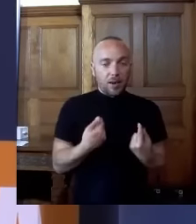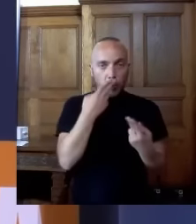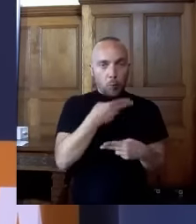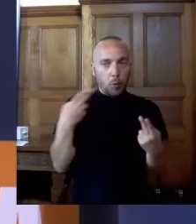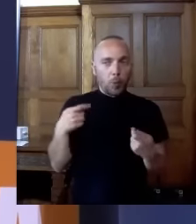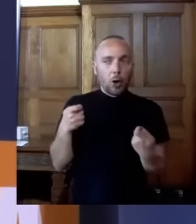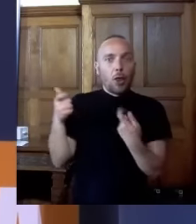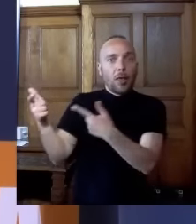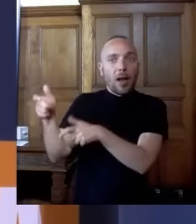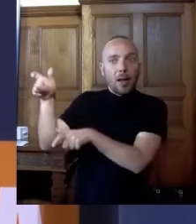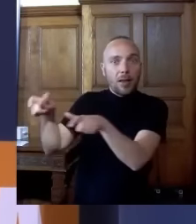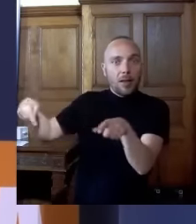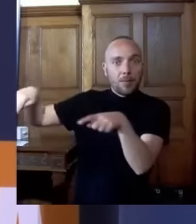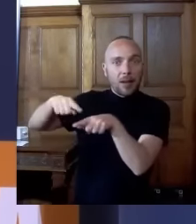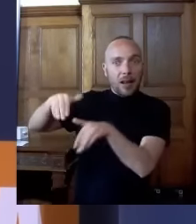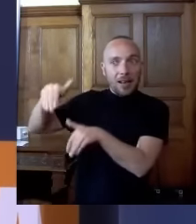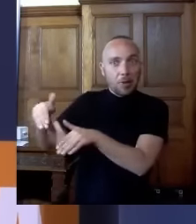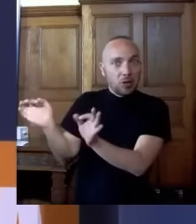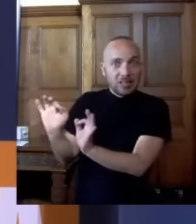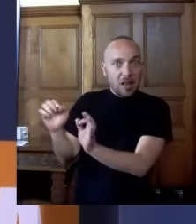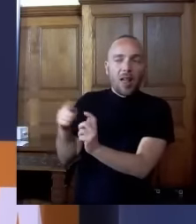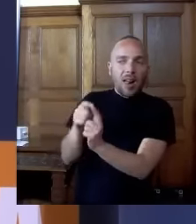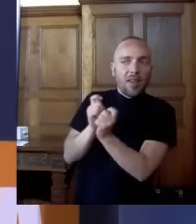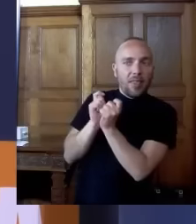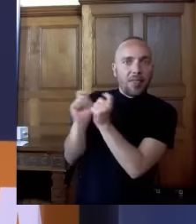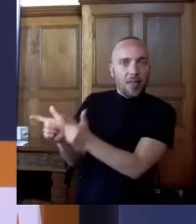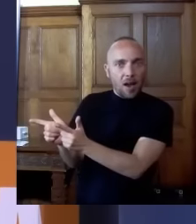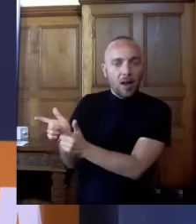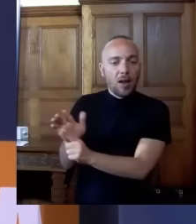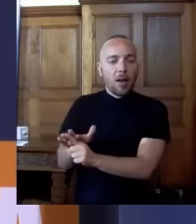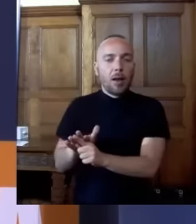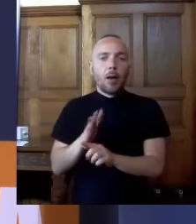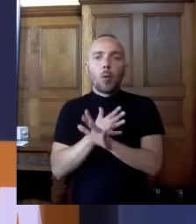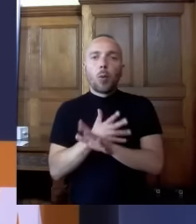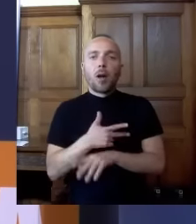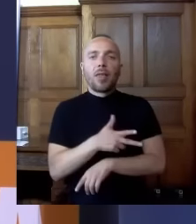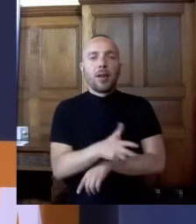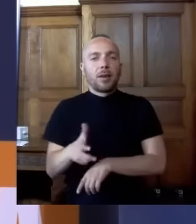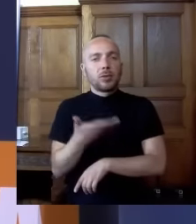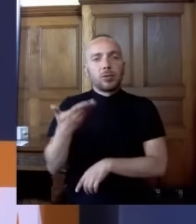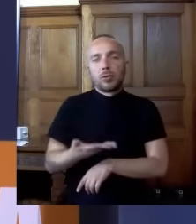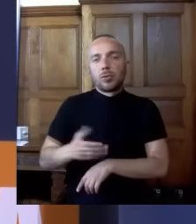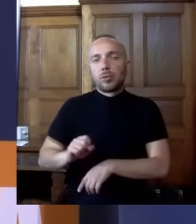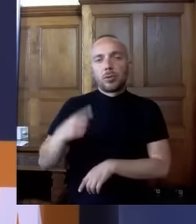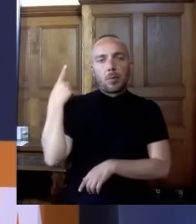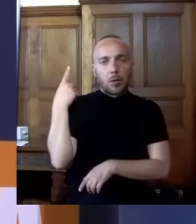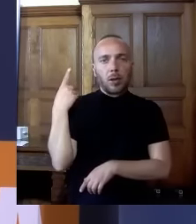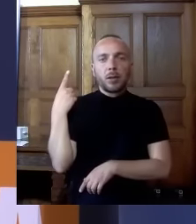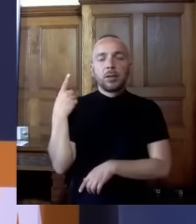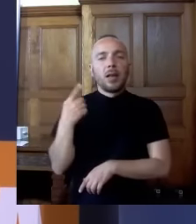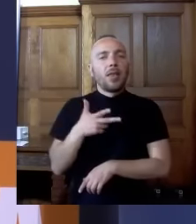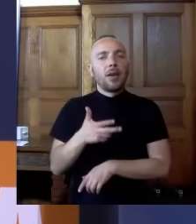presentarse a las elecciones lo hacen jugando con los derechos más importantes para todos y todas